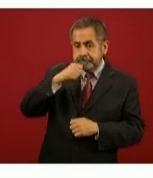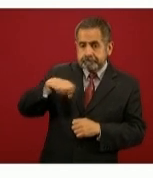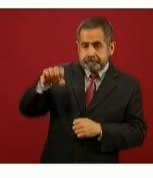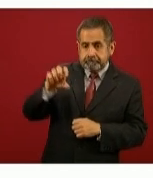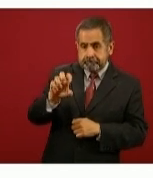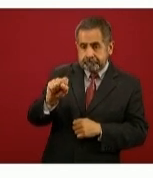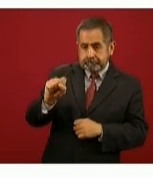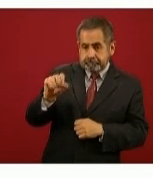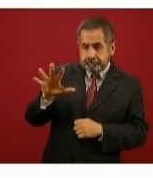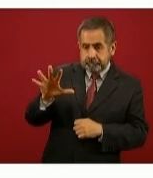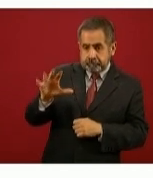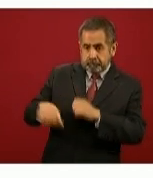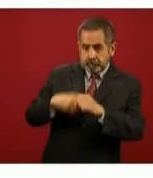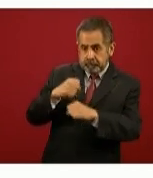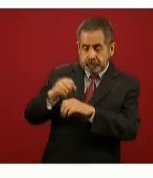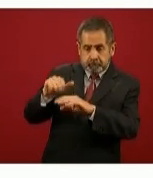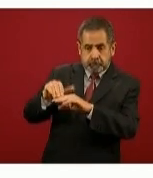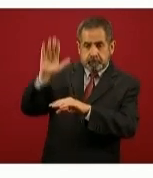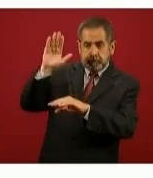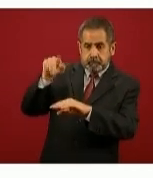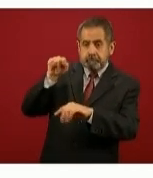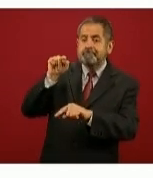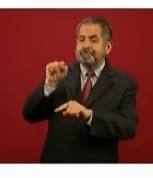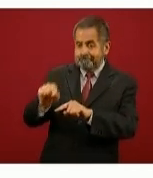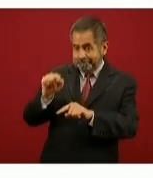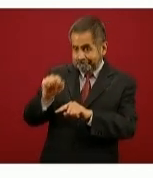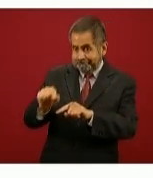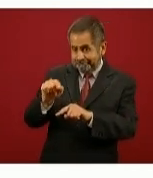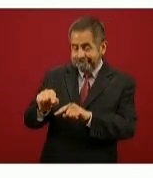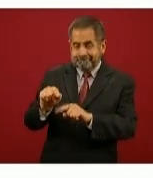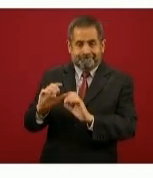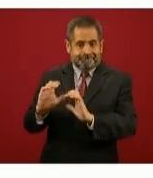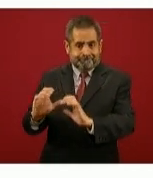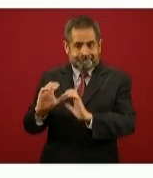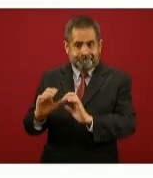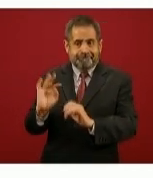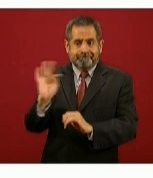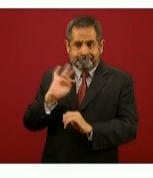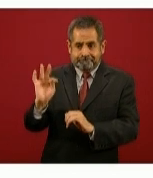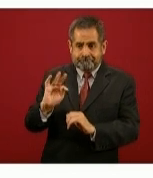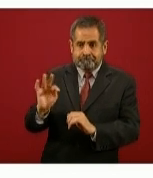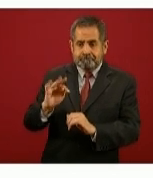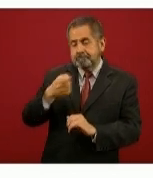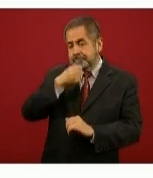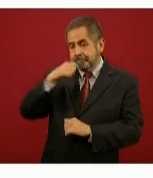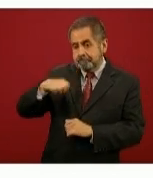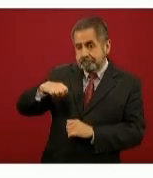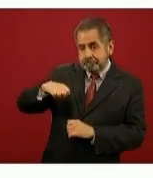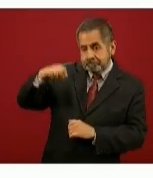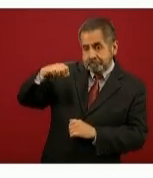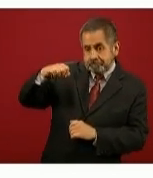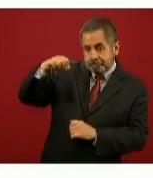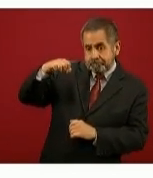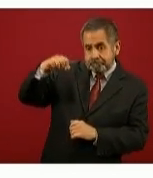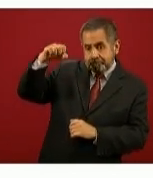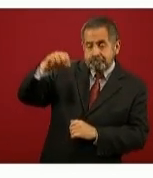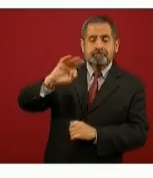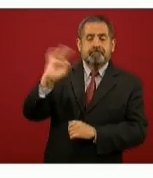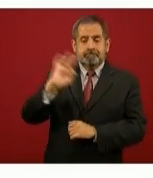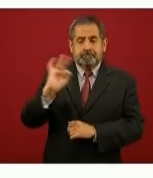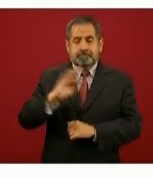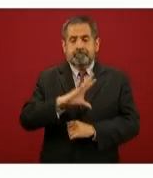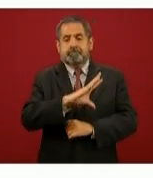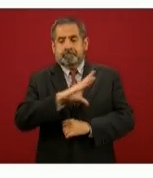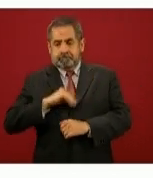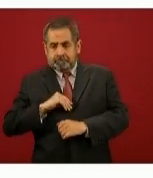a 65 años tienen un riesgo cada vez más grande conforme tienen mayor edad para complicarse o